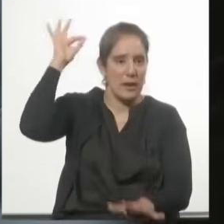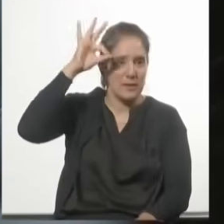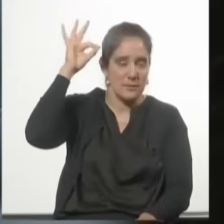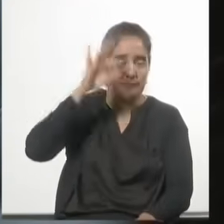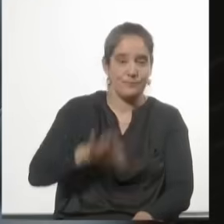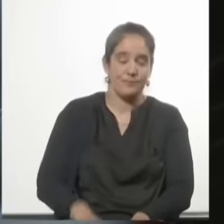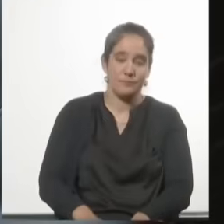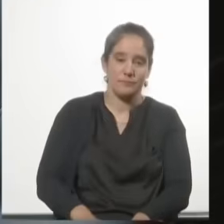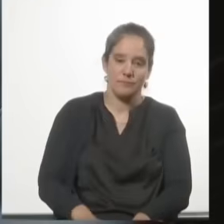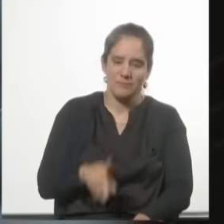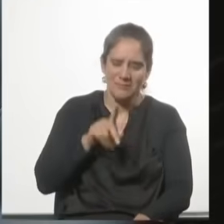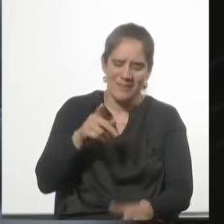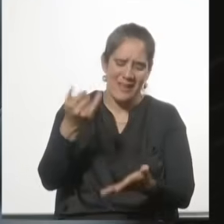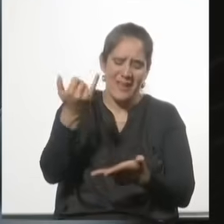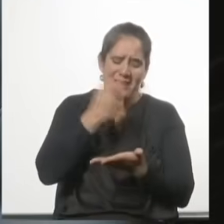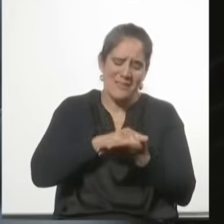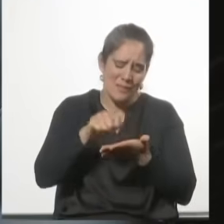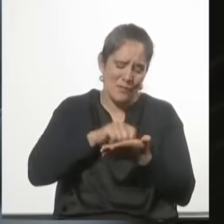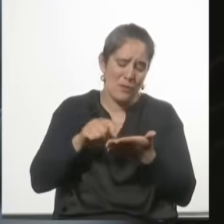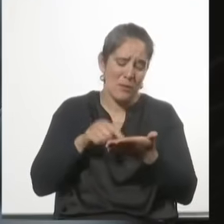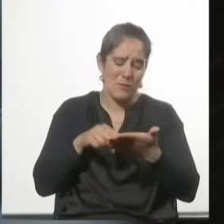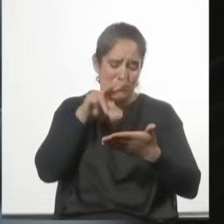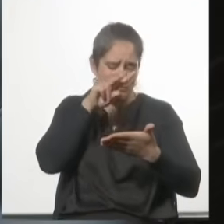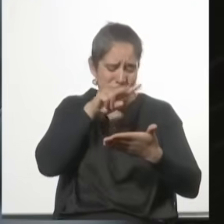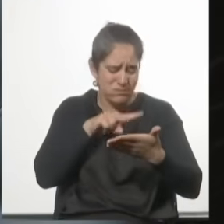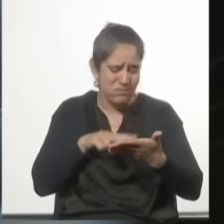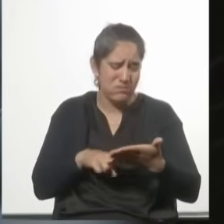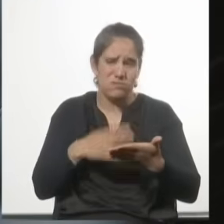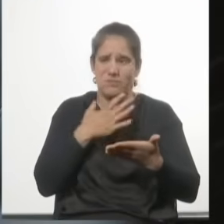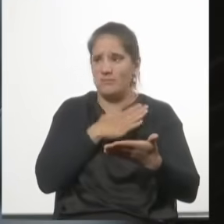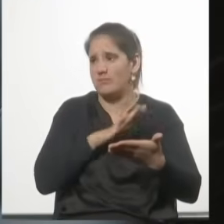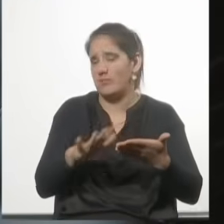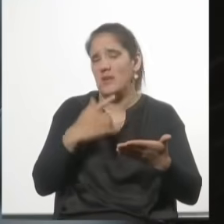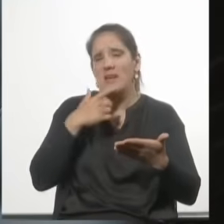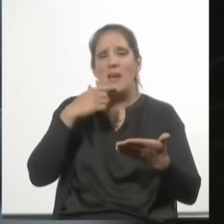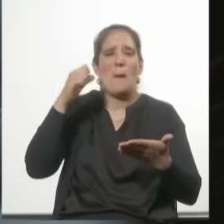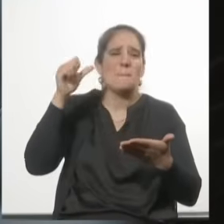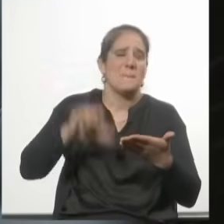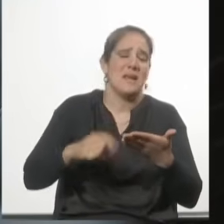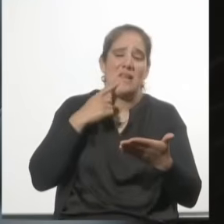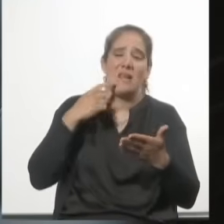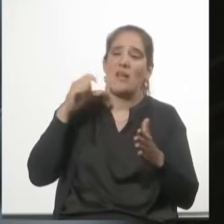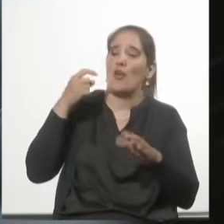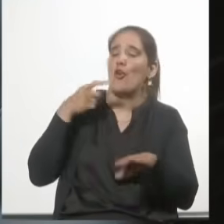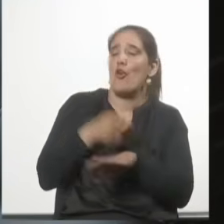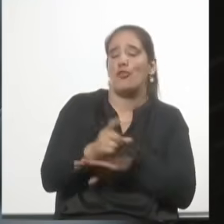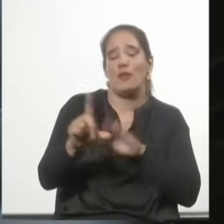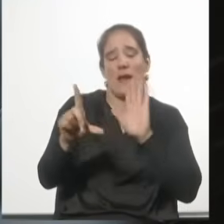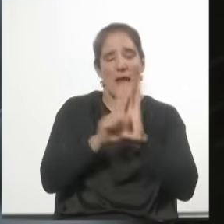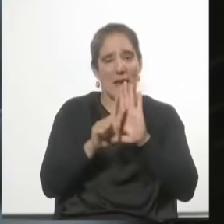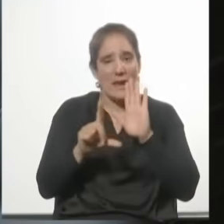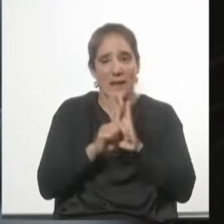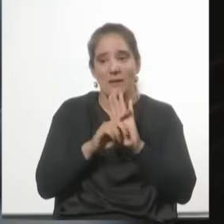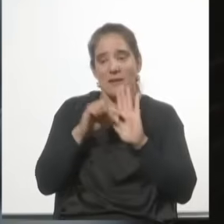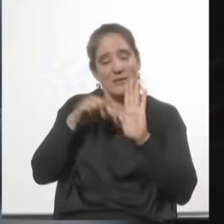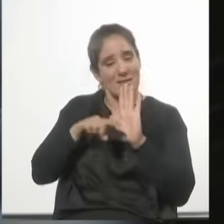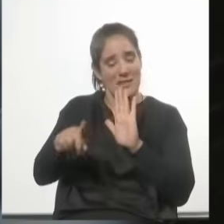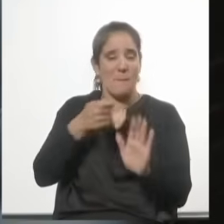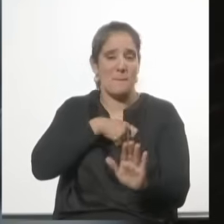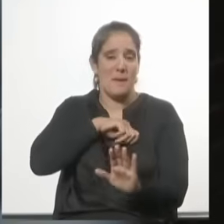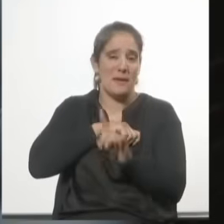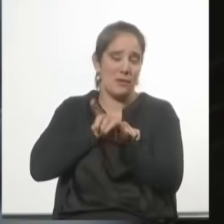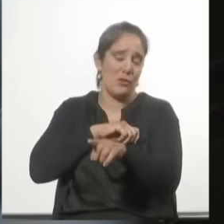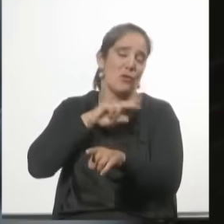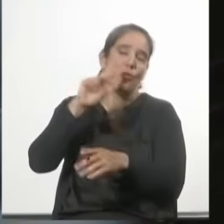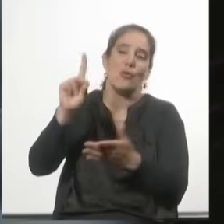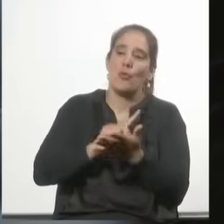es demoledor, señora Presidenta, en cuanto a la confirmación de la total invalidez jurídica en lo formal y en lo sustantivo de los documentos. Actas